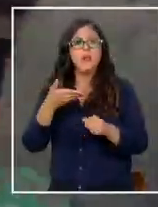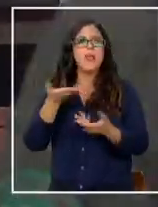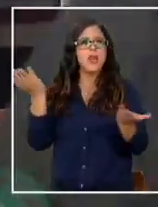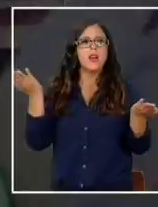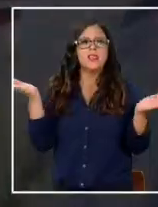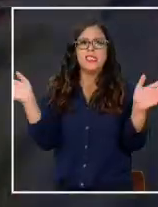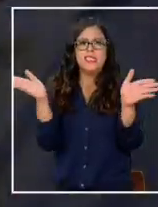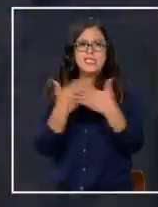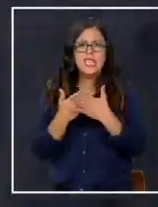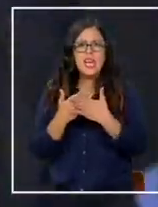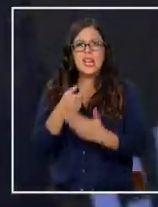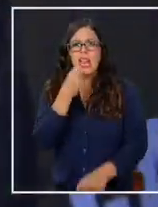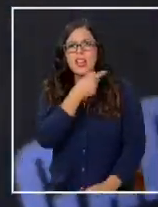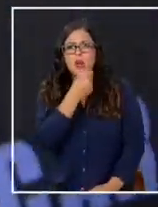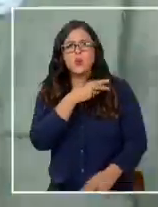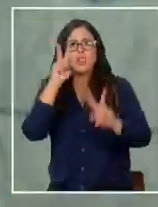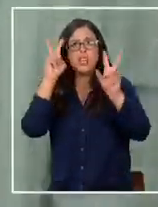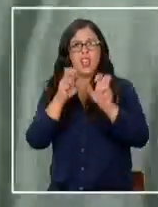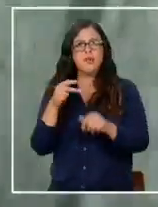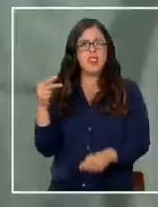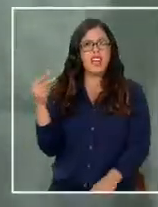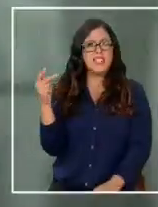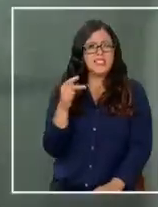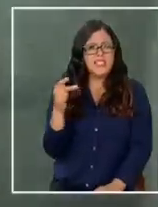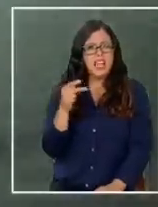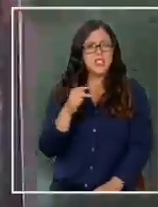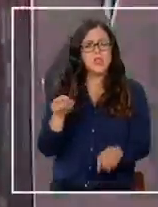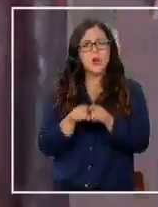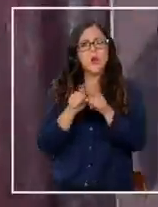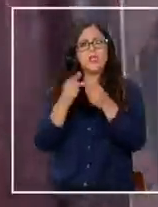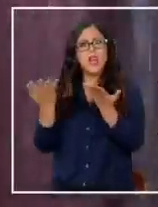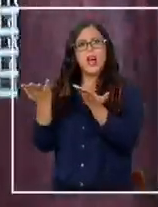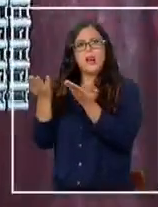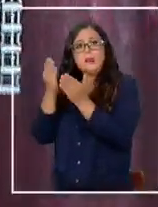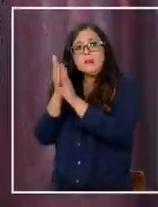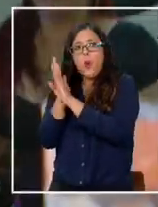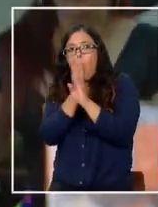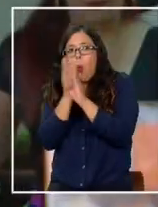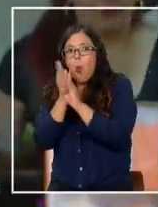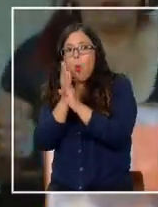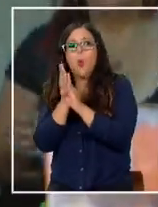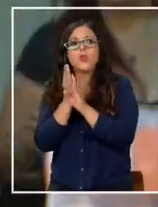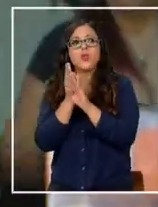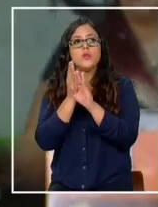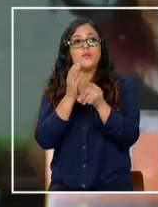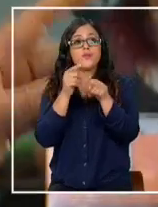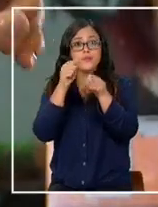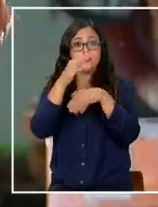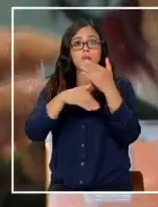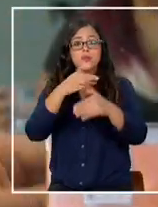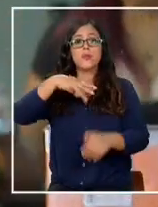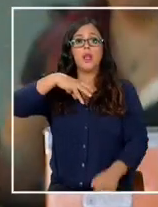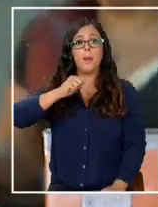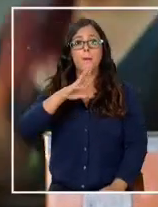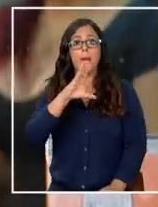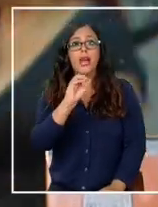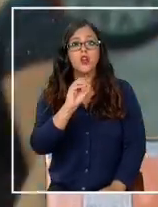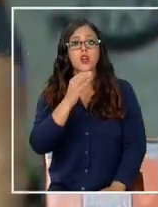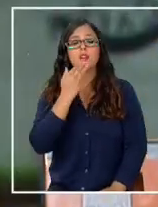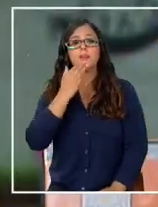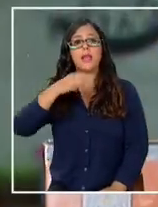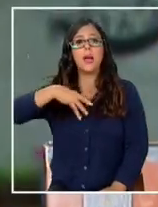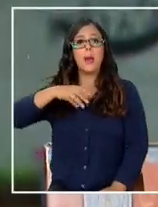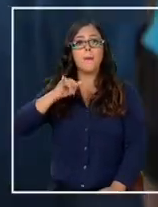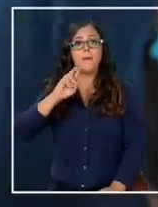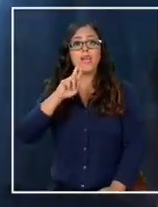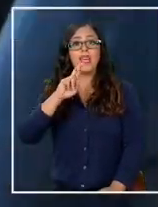fueron desplazados a lugares más escondidos de la capital. En todo el proceso han estado Marco y Mireia, dueño y mesera respectivamente